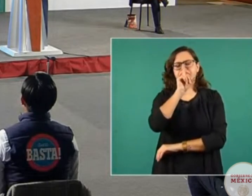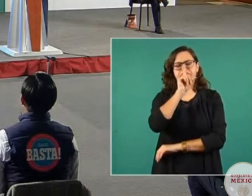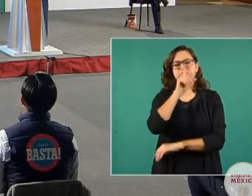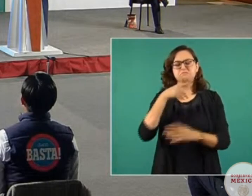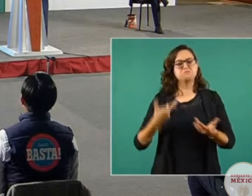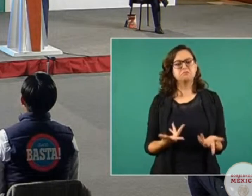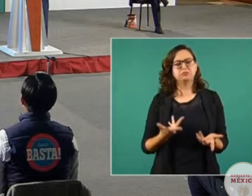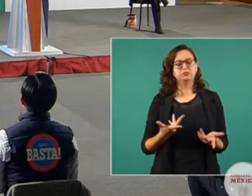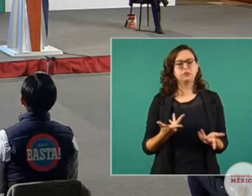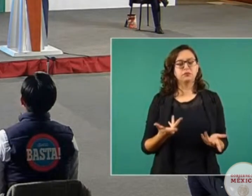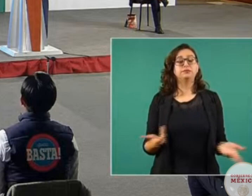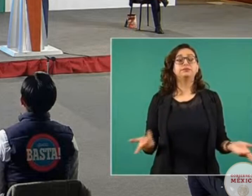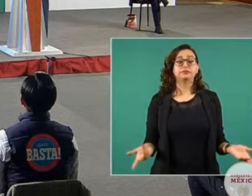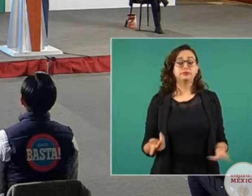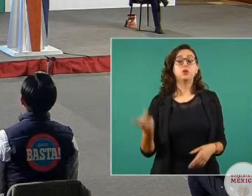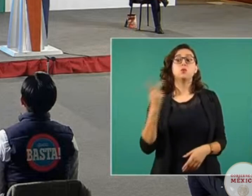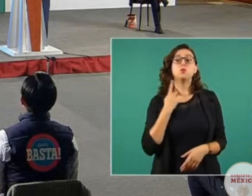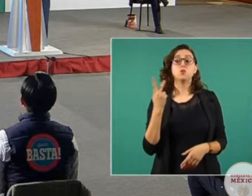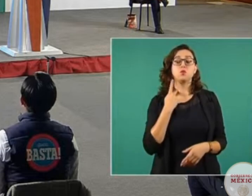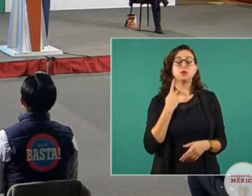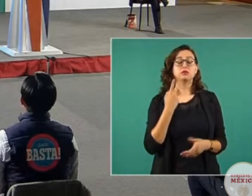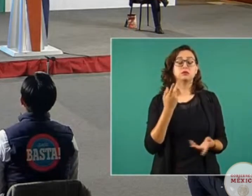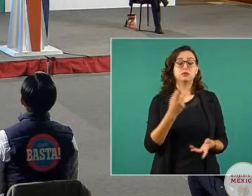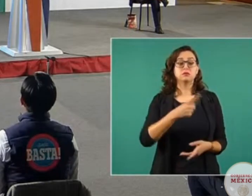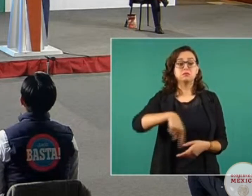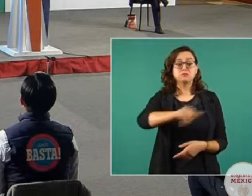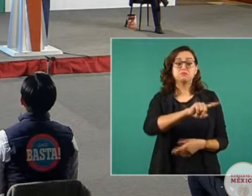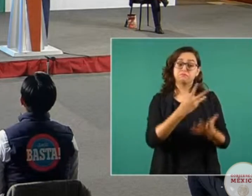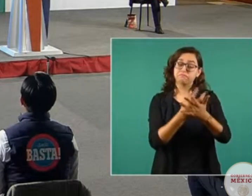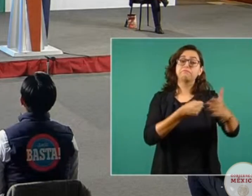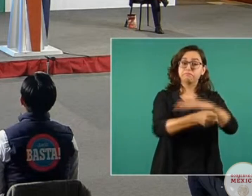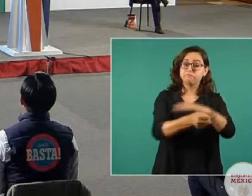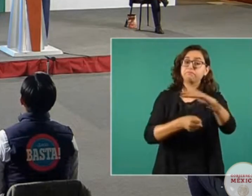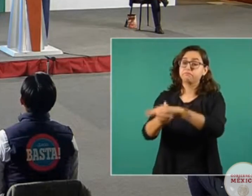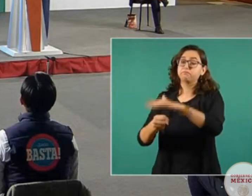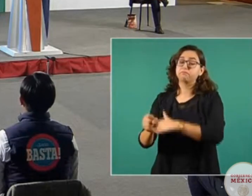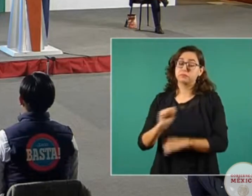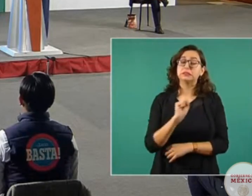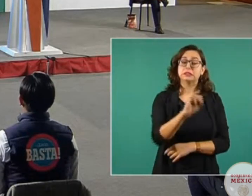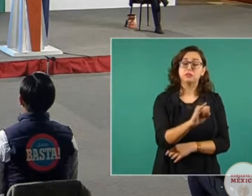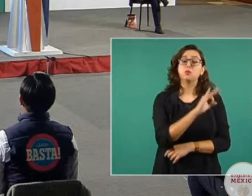Puede haber políticos presos, pero no presos políticos.